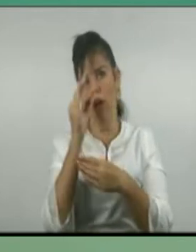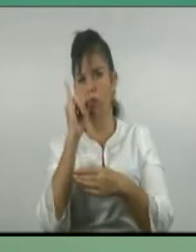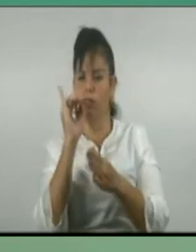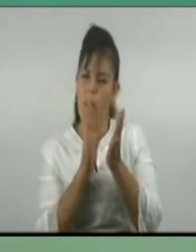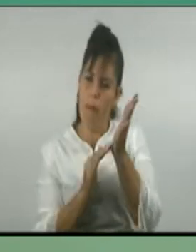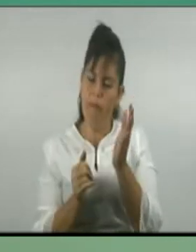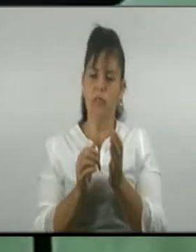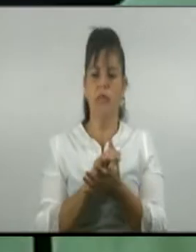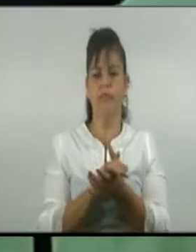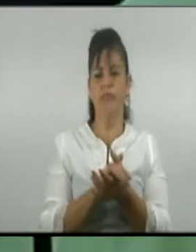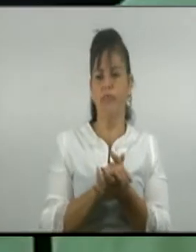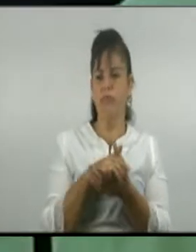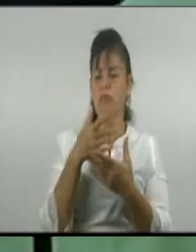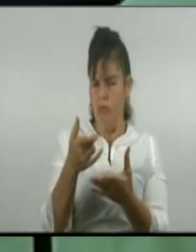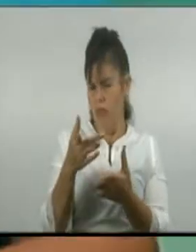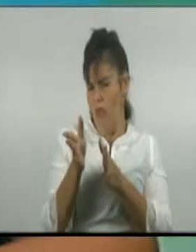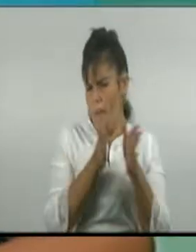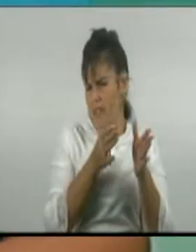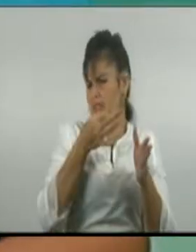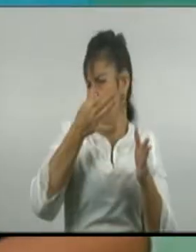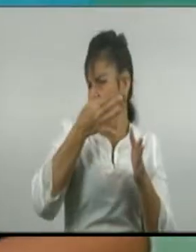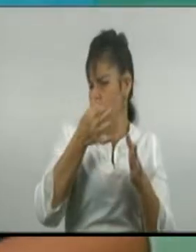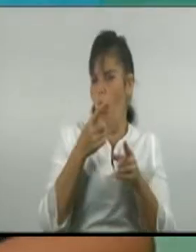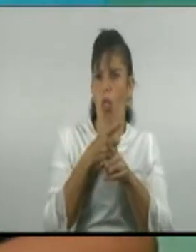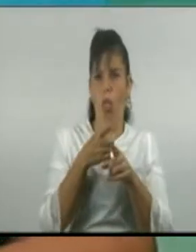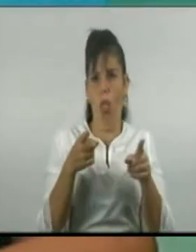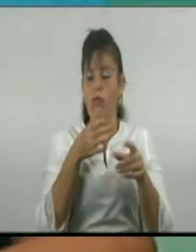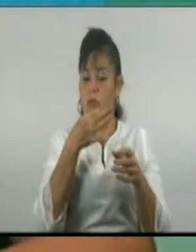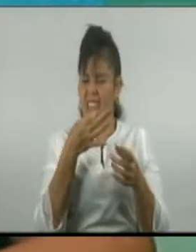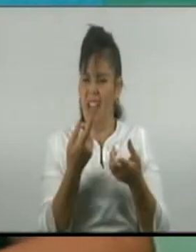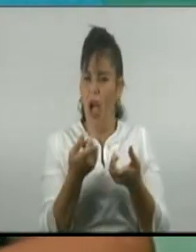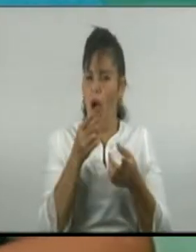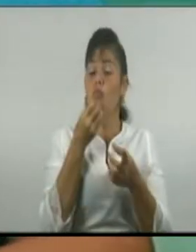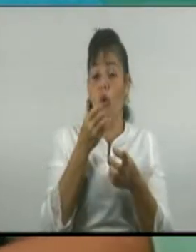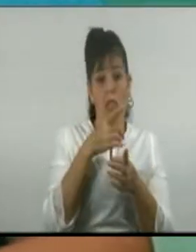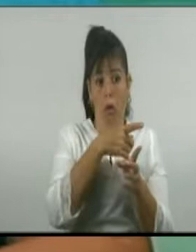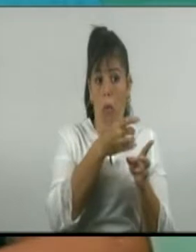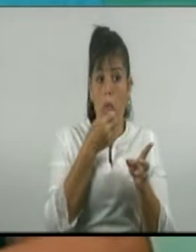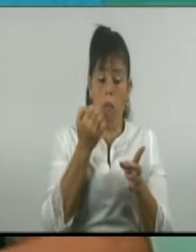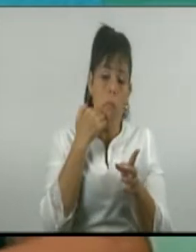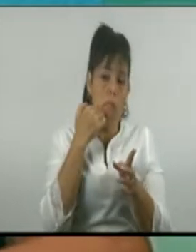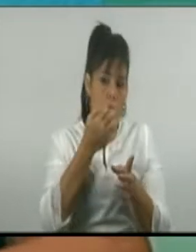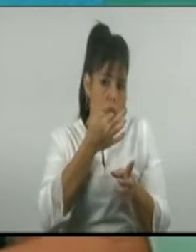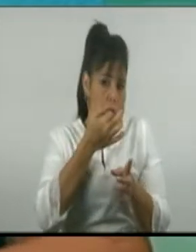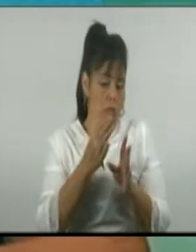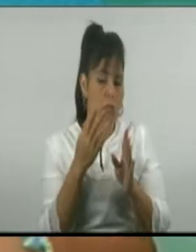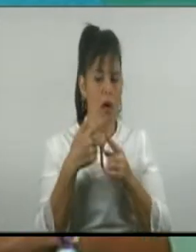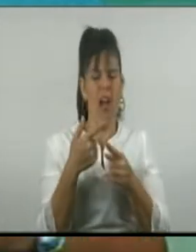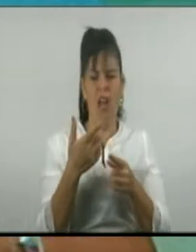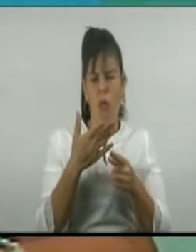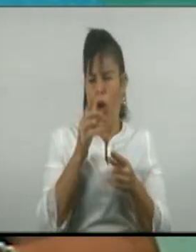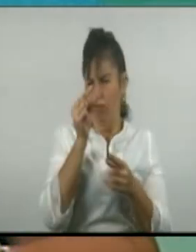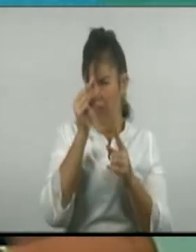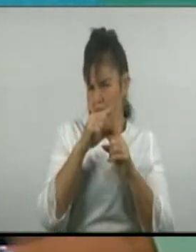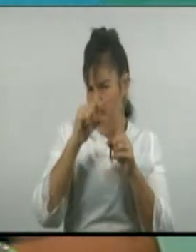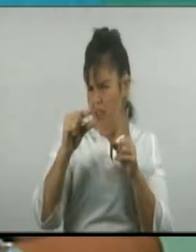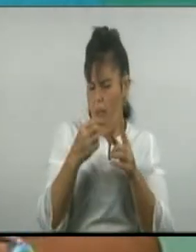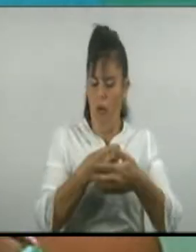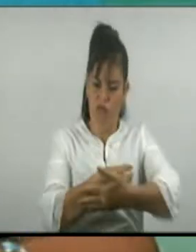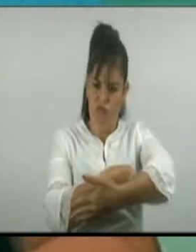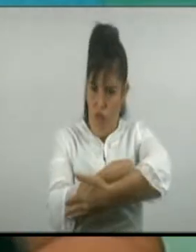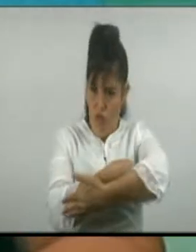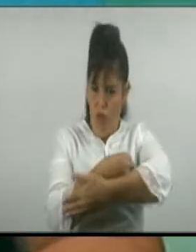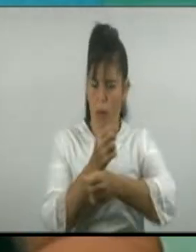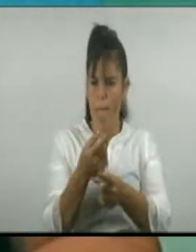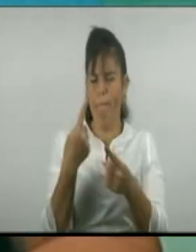además de todo lo que ha explicado y puede explicar más lo sé sobre este asunto particular de la lactancia materna creo que también hay que agregar la